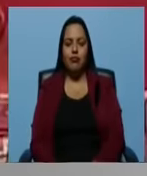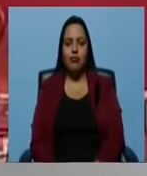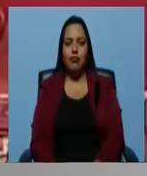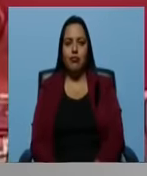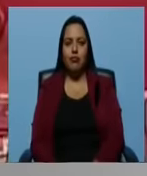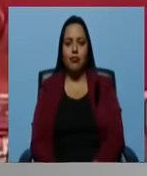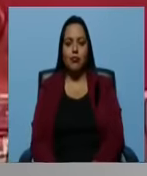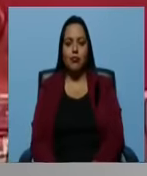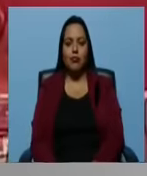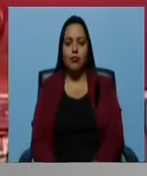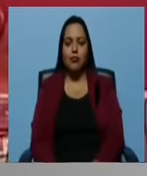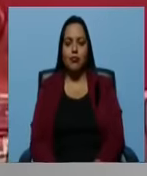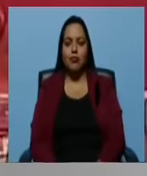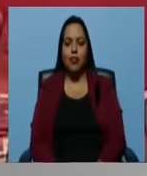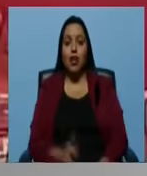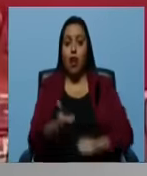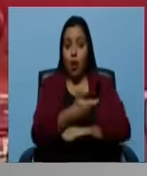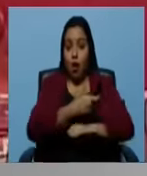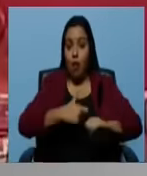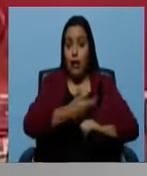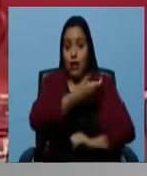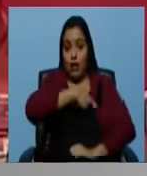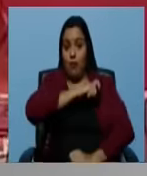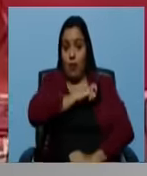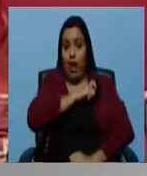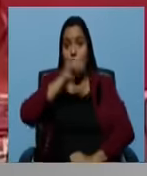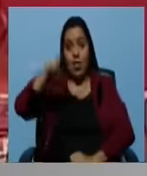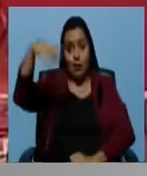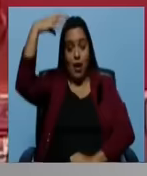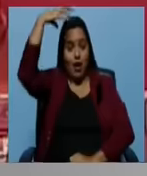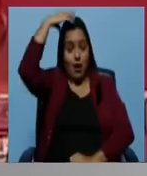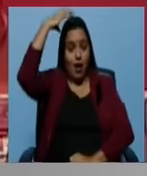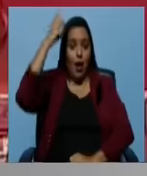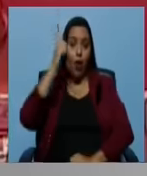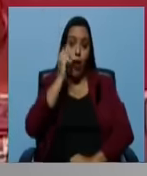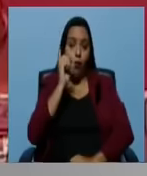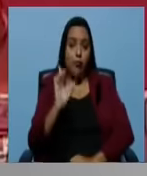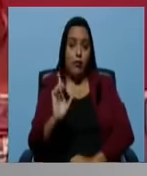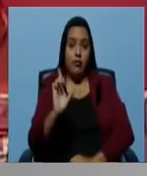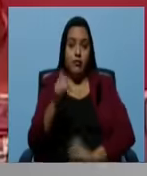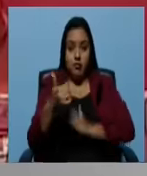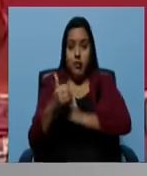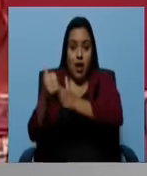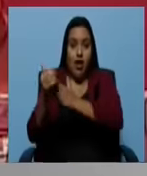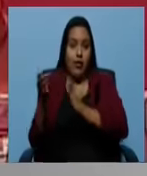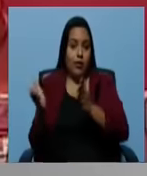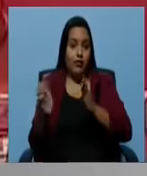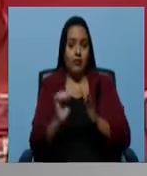El gobierno de España y su rey, con su rey al frente.